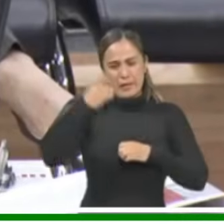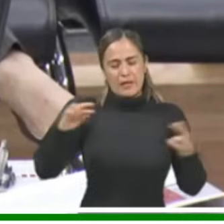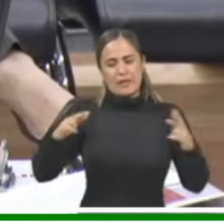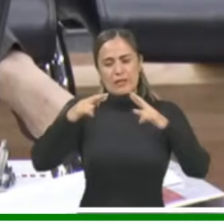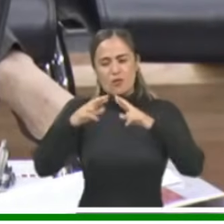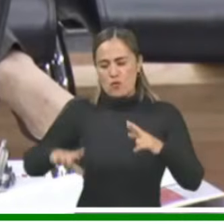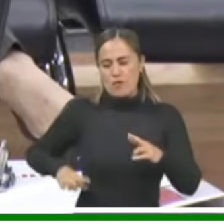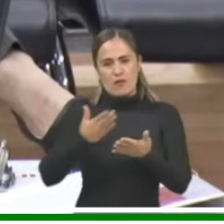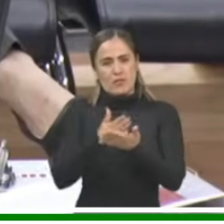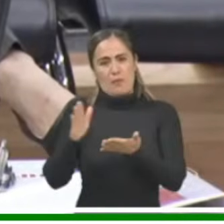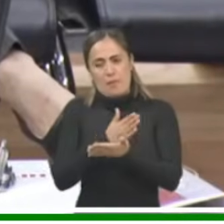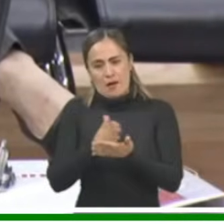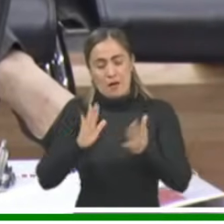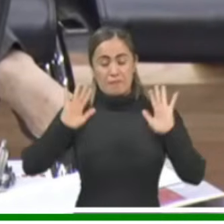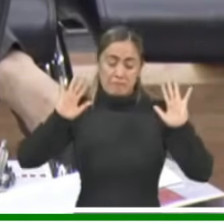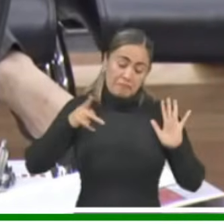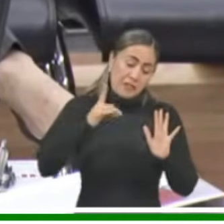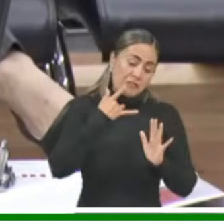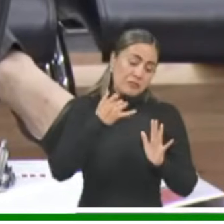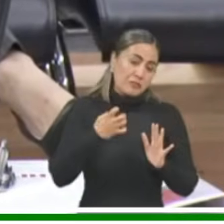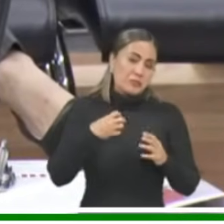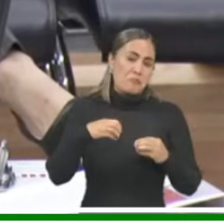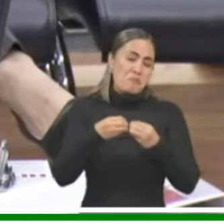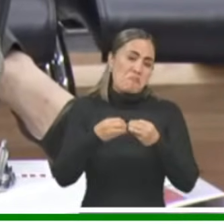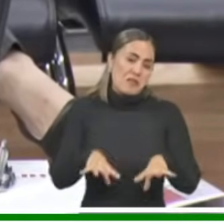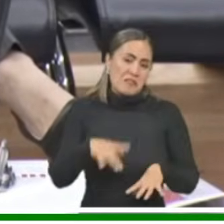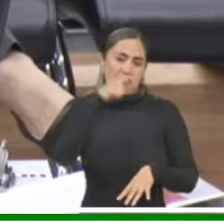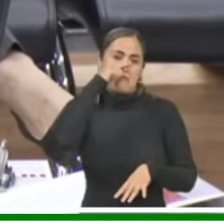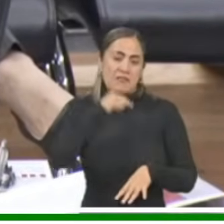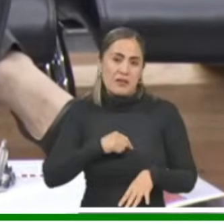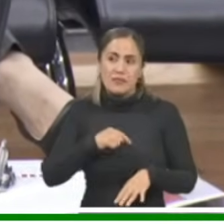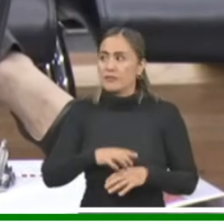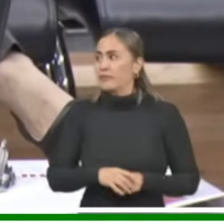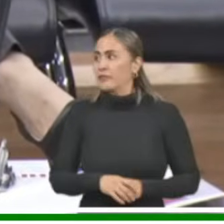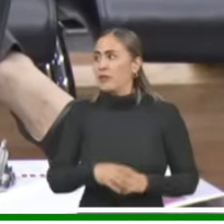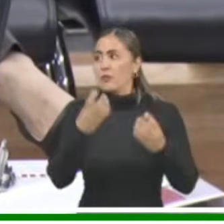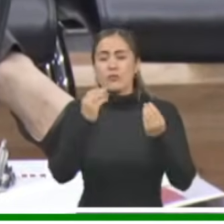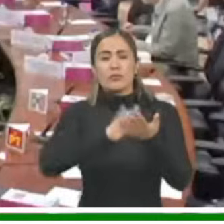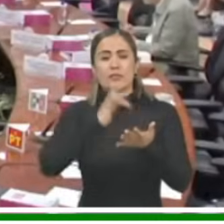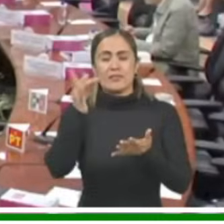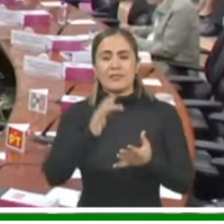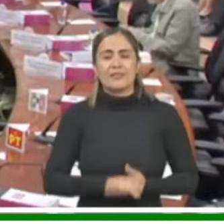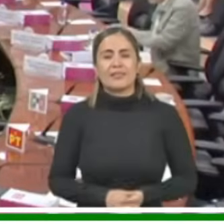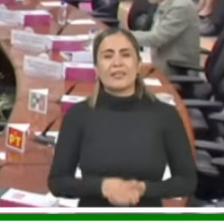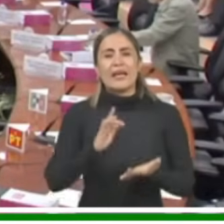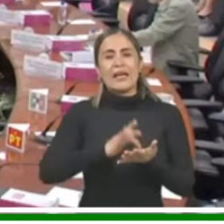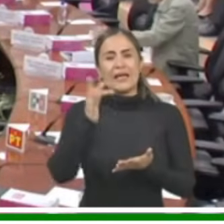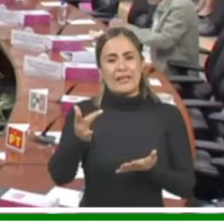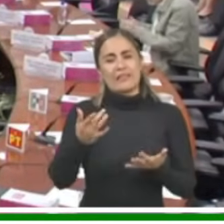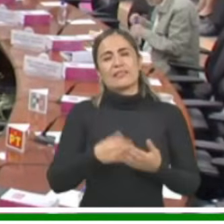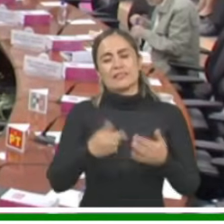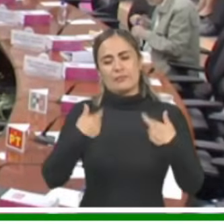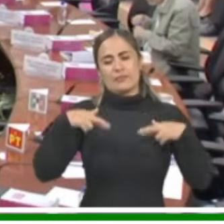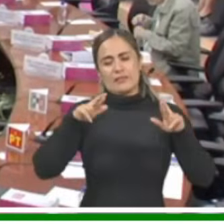que sería un esfuerzo perdido, un esfuerzo fallido. Muchas gracias. Gracias, señor representante. ¿Alguien